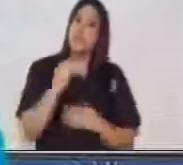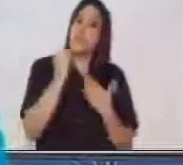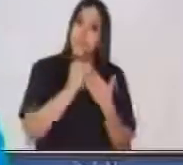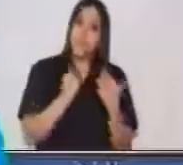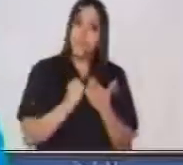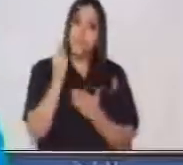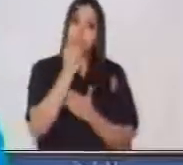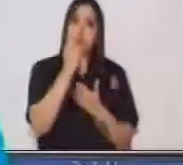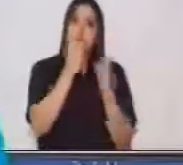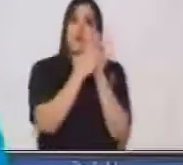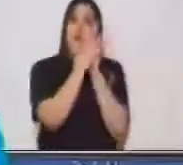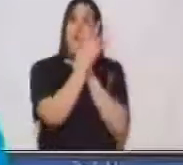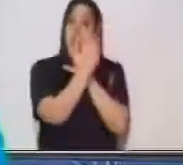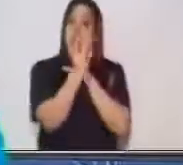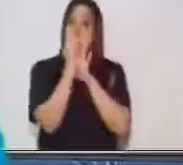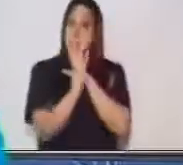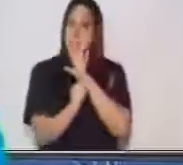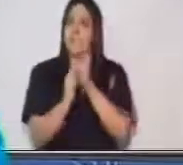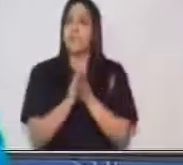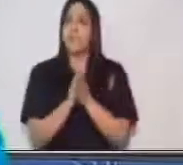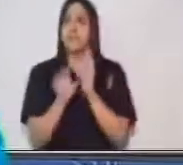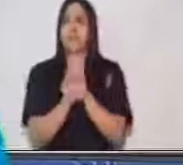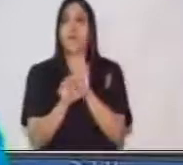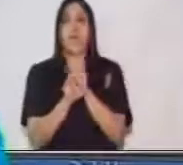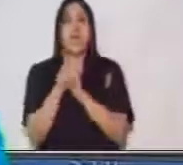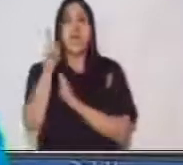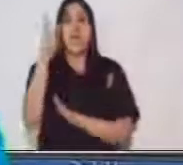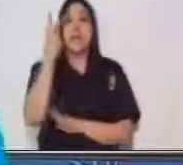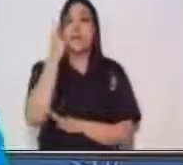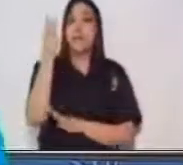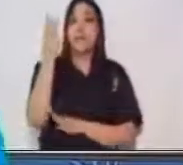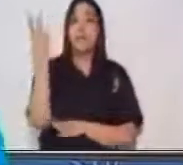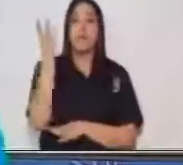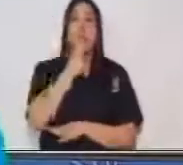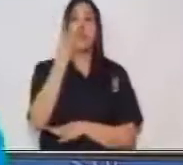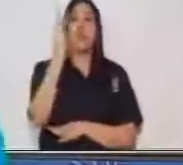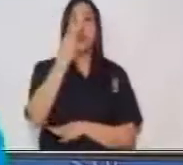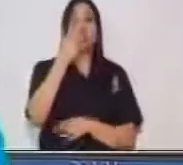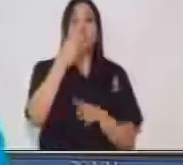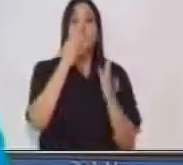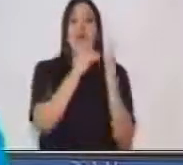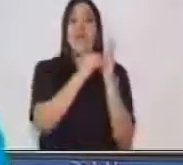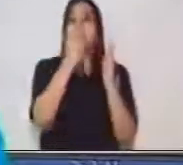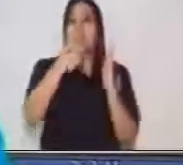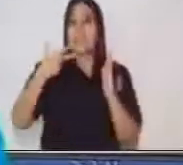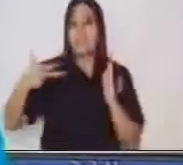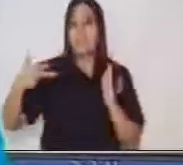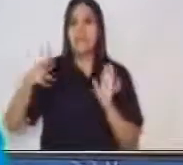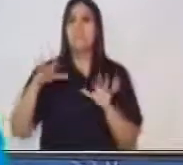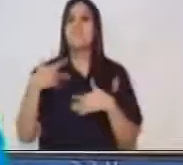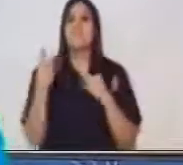copiar en esta oportunidad. Y vamos a ver que aquí nos encontramos con dos quetzales. ¿Y qué es el quetzal?